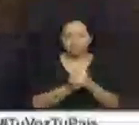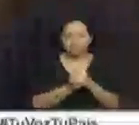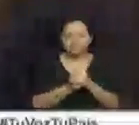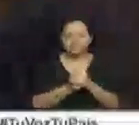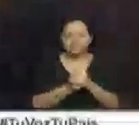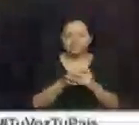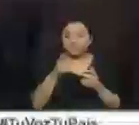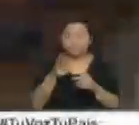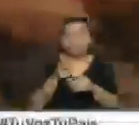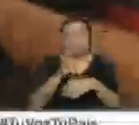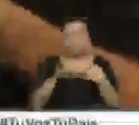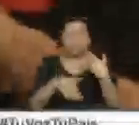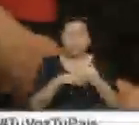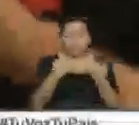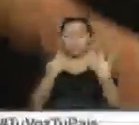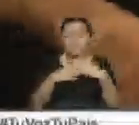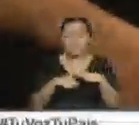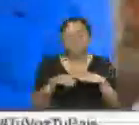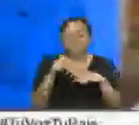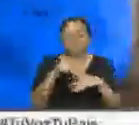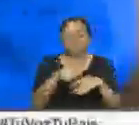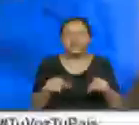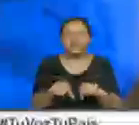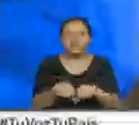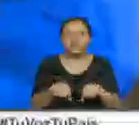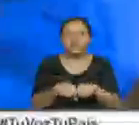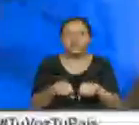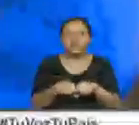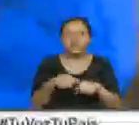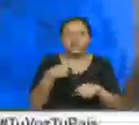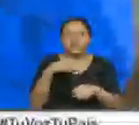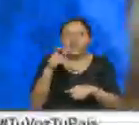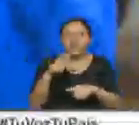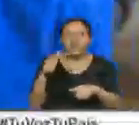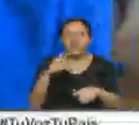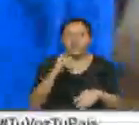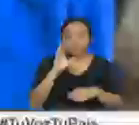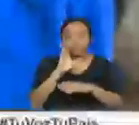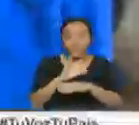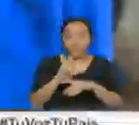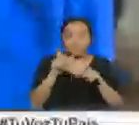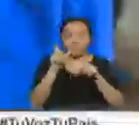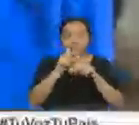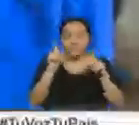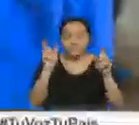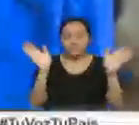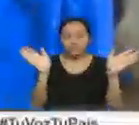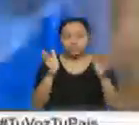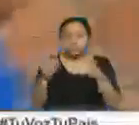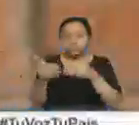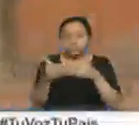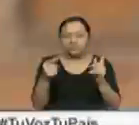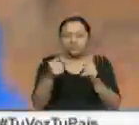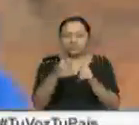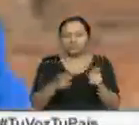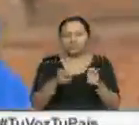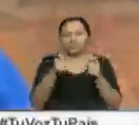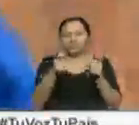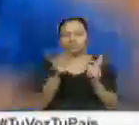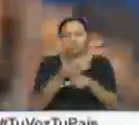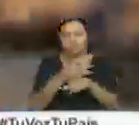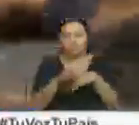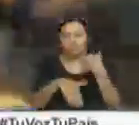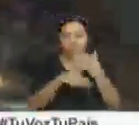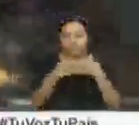los catálogos inclusivos, en este caso de zapatos, los proveedores de la micro, pequeña y mediana empresa ofertan sus